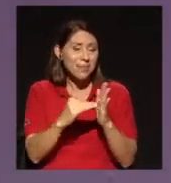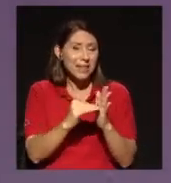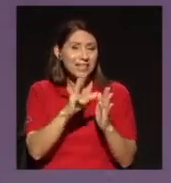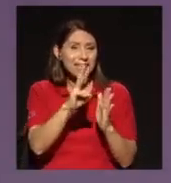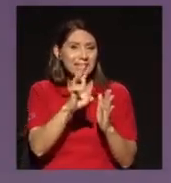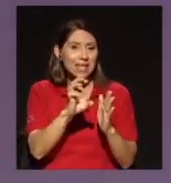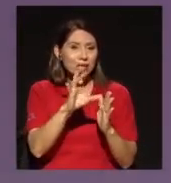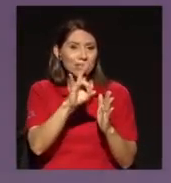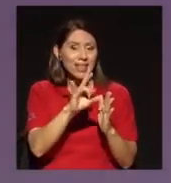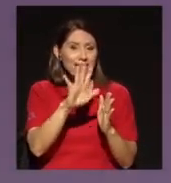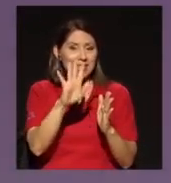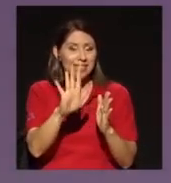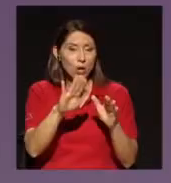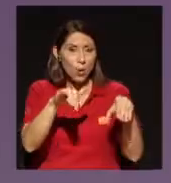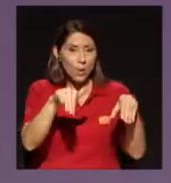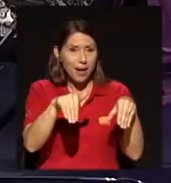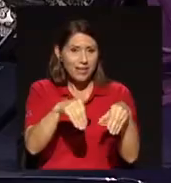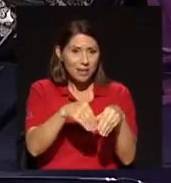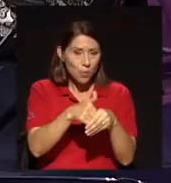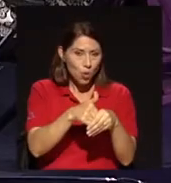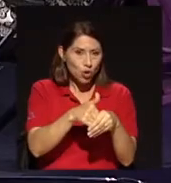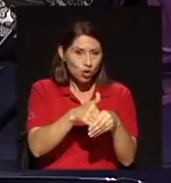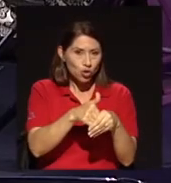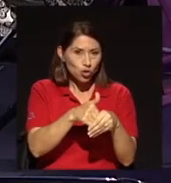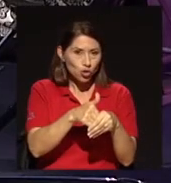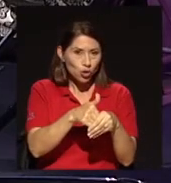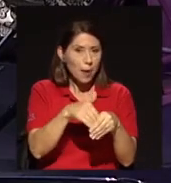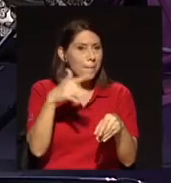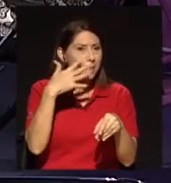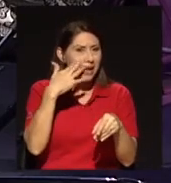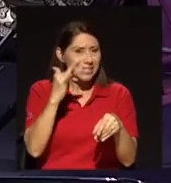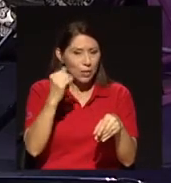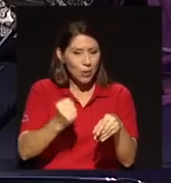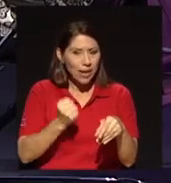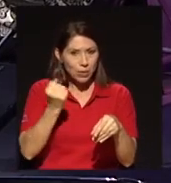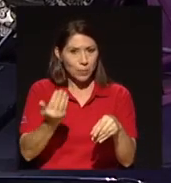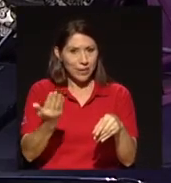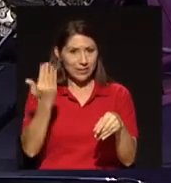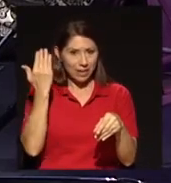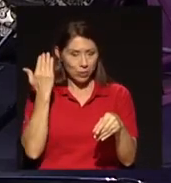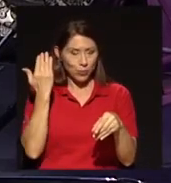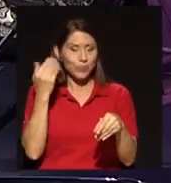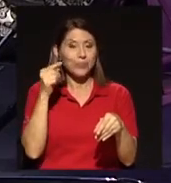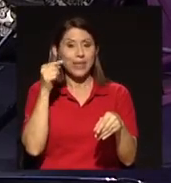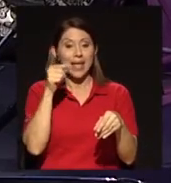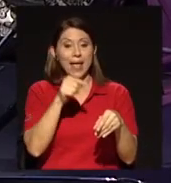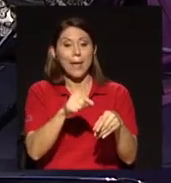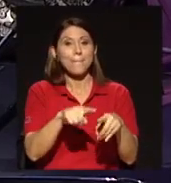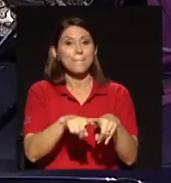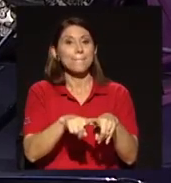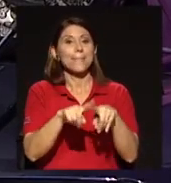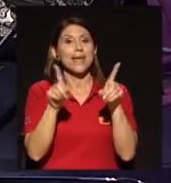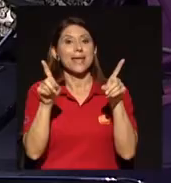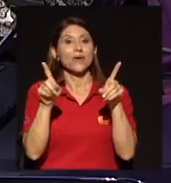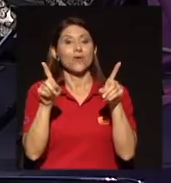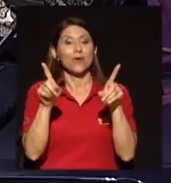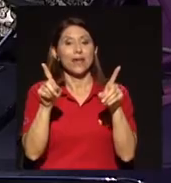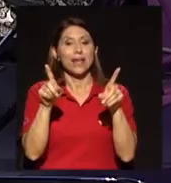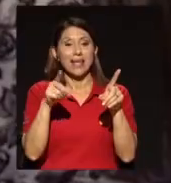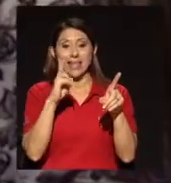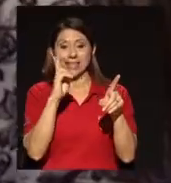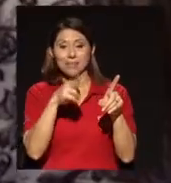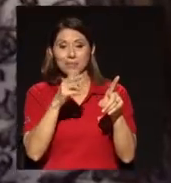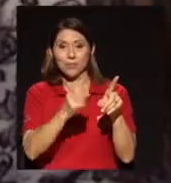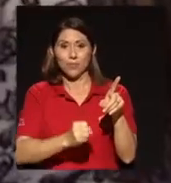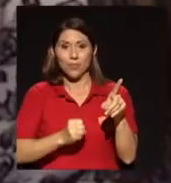23.675 matrimonios parecidos, un poco uh-huh. más el año pasado se dieron, ¿verdad? Pero en el 2009